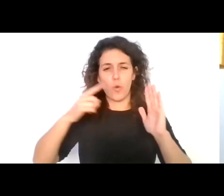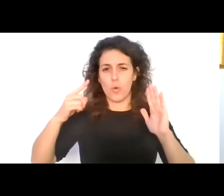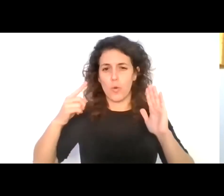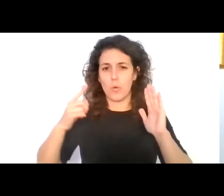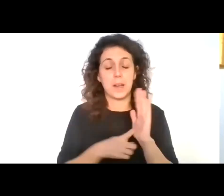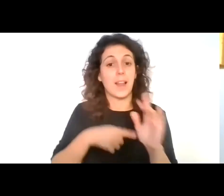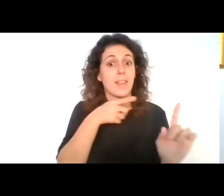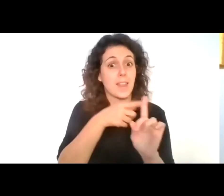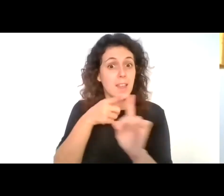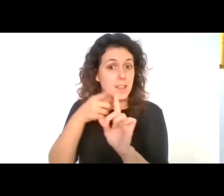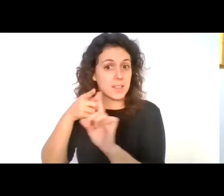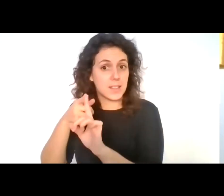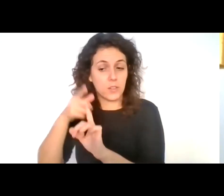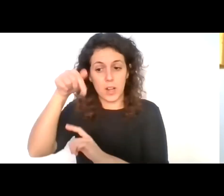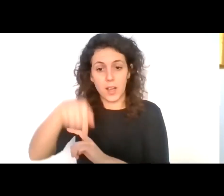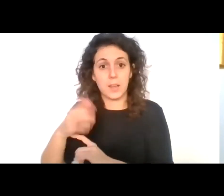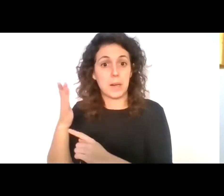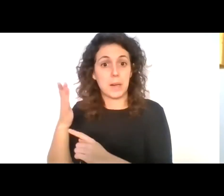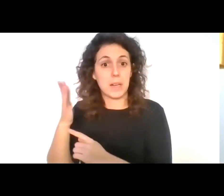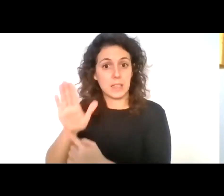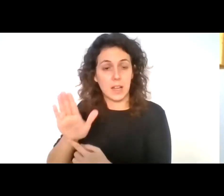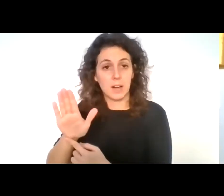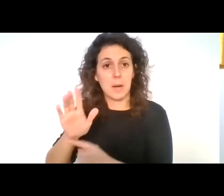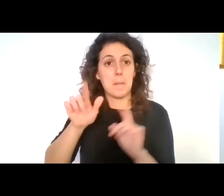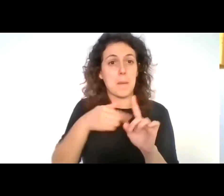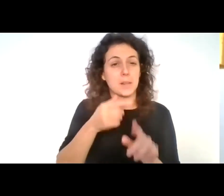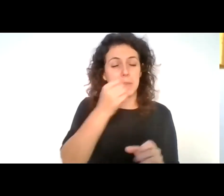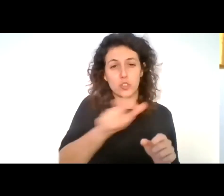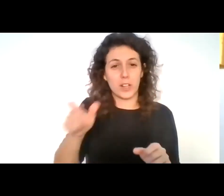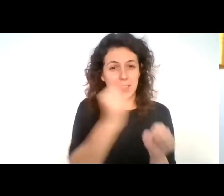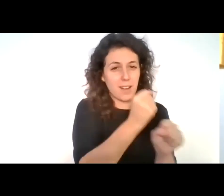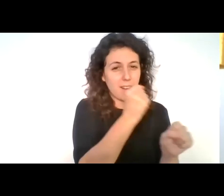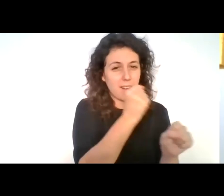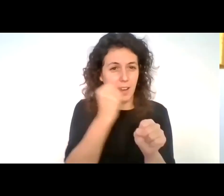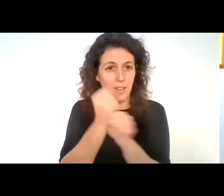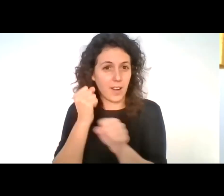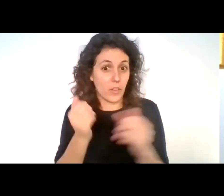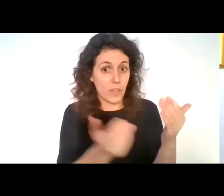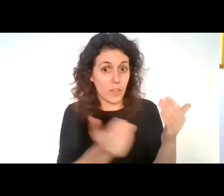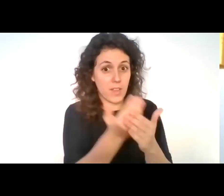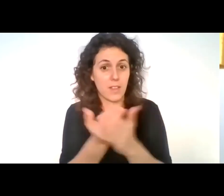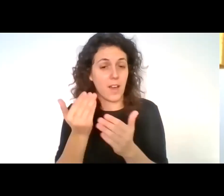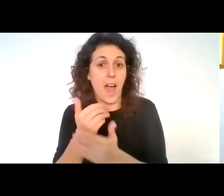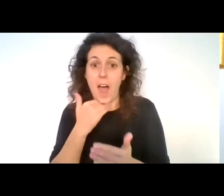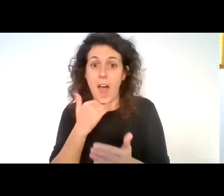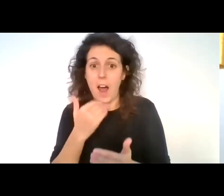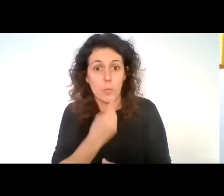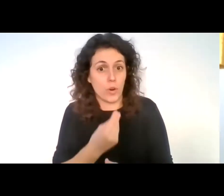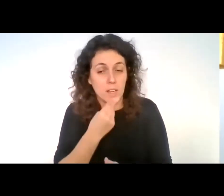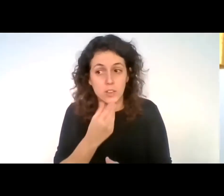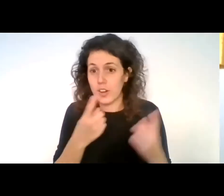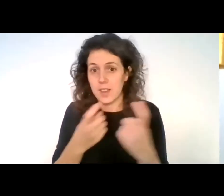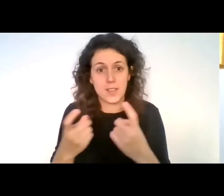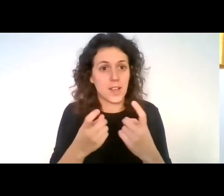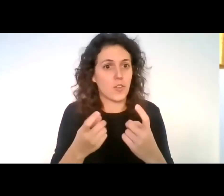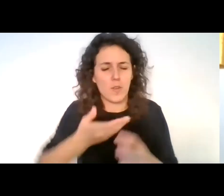fortuna de estar aquí y de tantos y tantos que trabajamos a diario por algo tan bonito, tan necesario y tan crucial